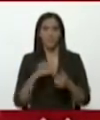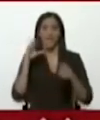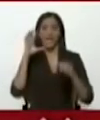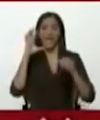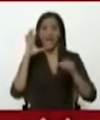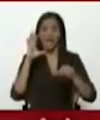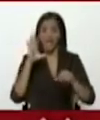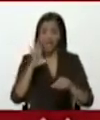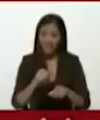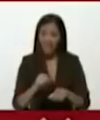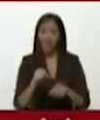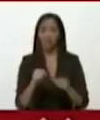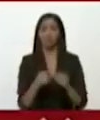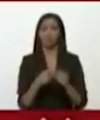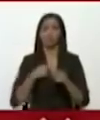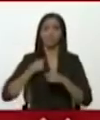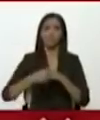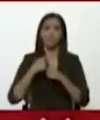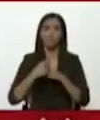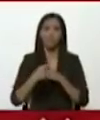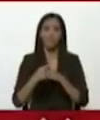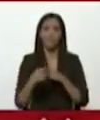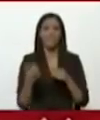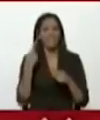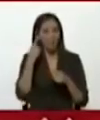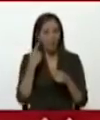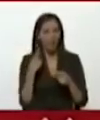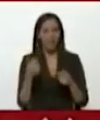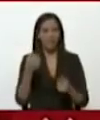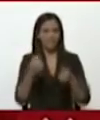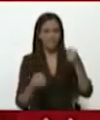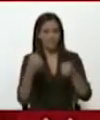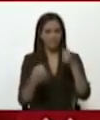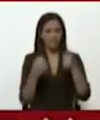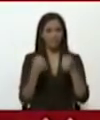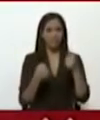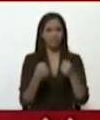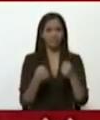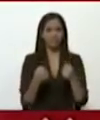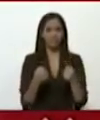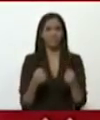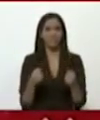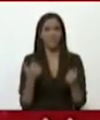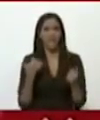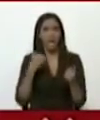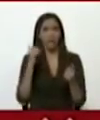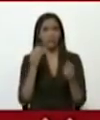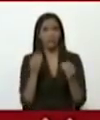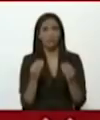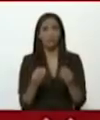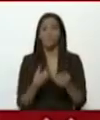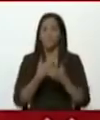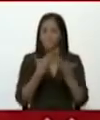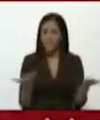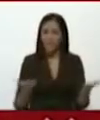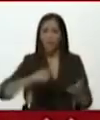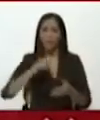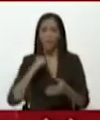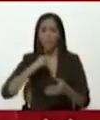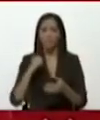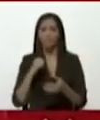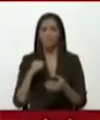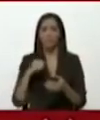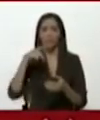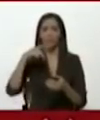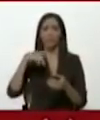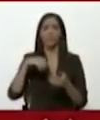Agarraron el financiamiento. ¿Ustedes recuerdan las camionetas Terrano? Que todavía por ahí hay muchos que le dieron a la policía metropolitana.